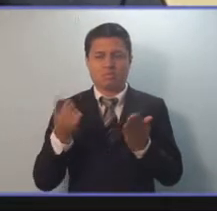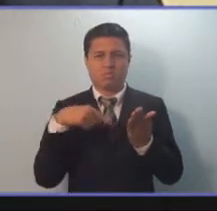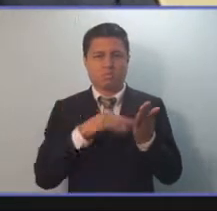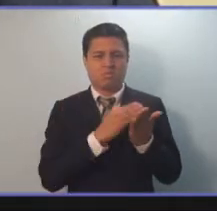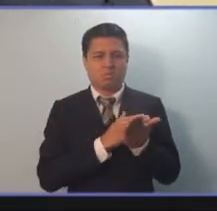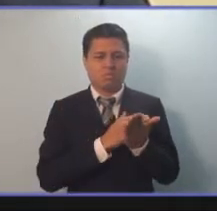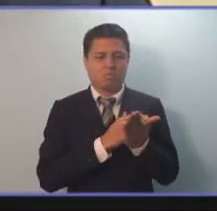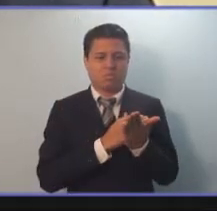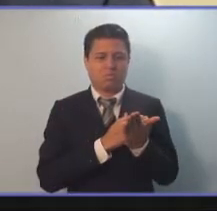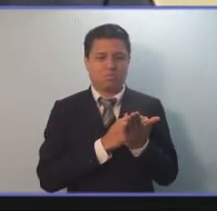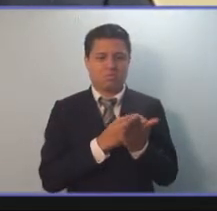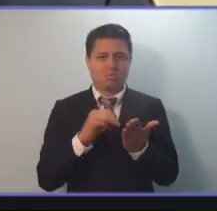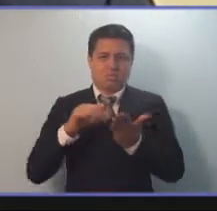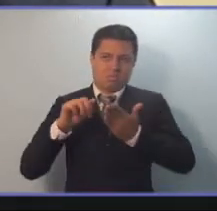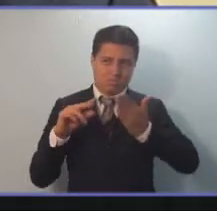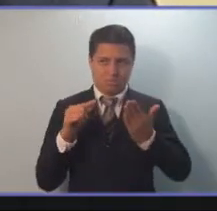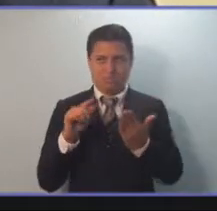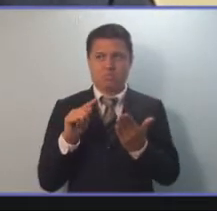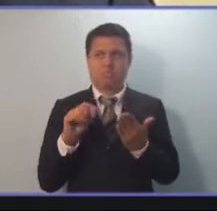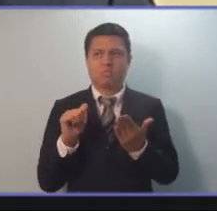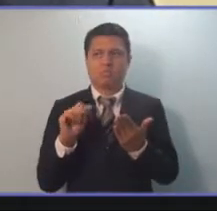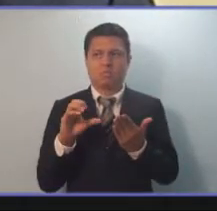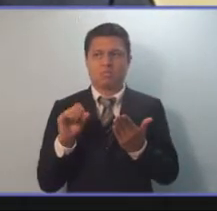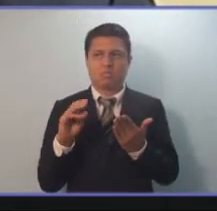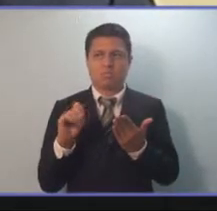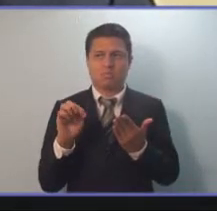ausente. Margarita Escobar,